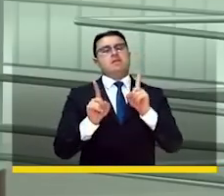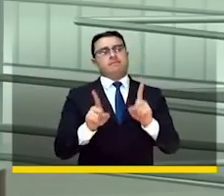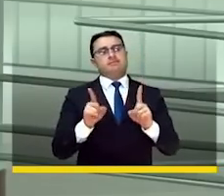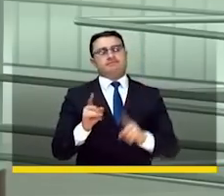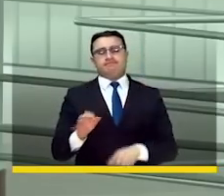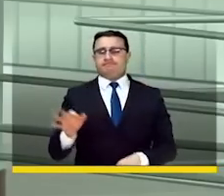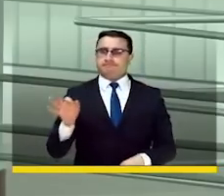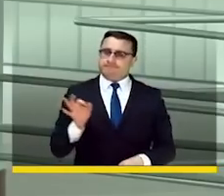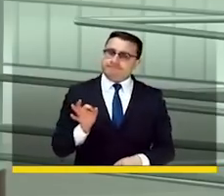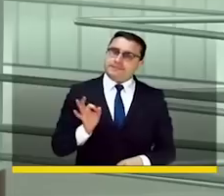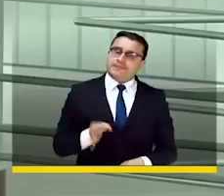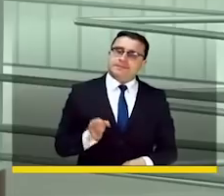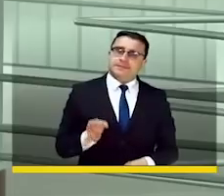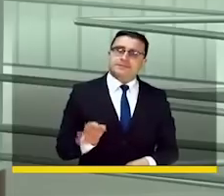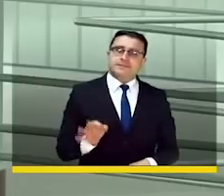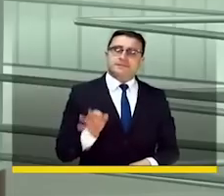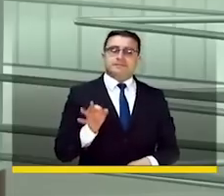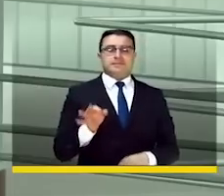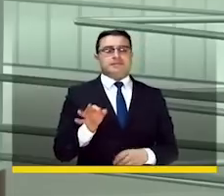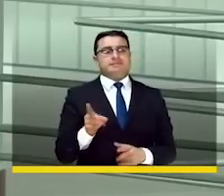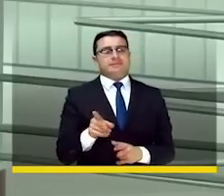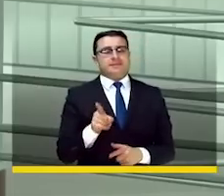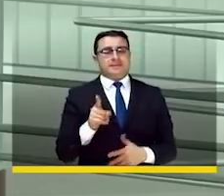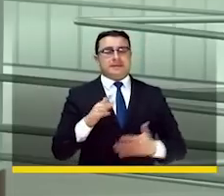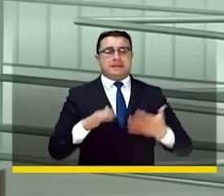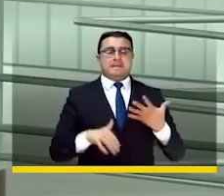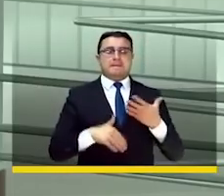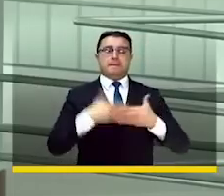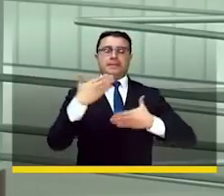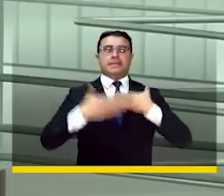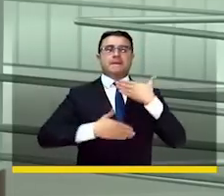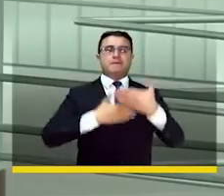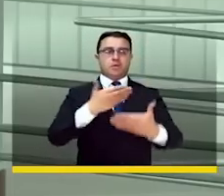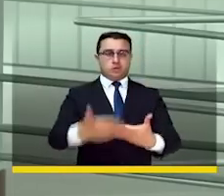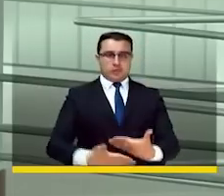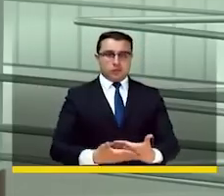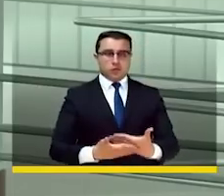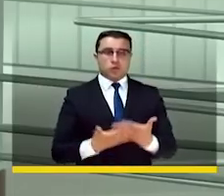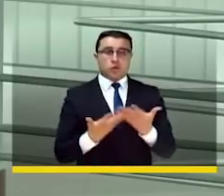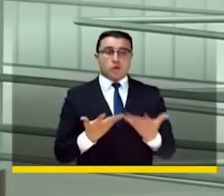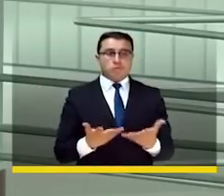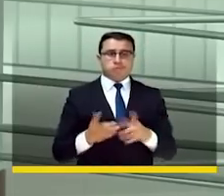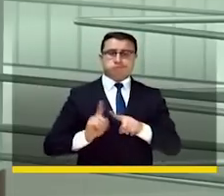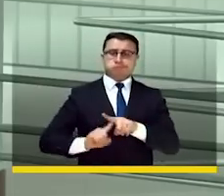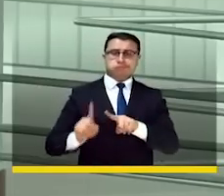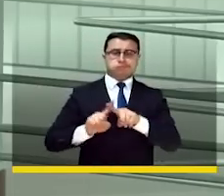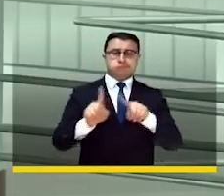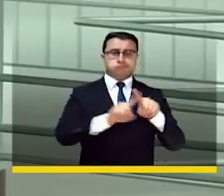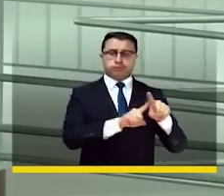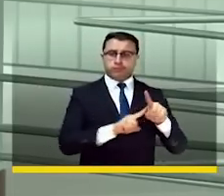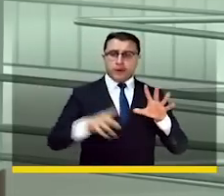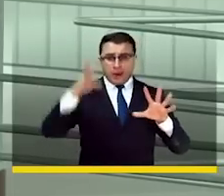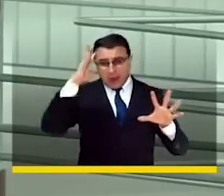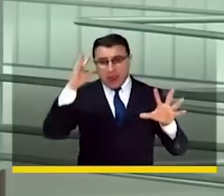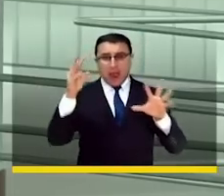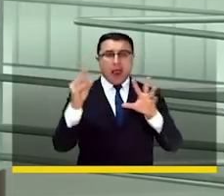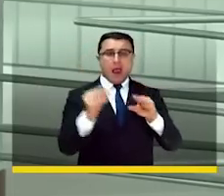estipula el punto inicial del proceso, todos los elementos serán de mutuo